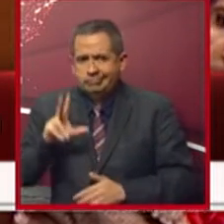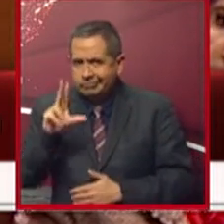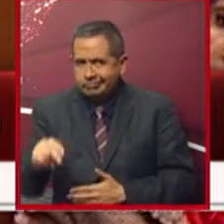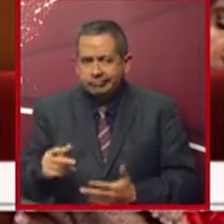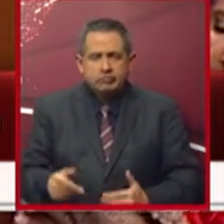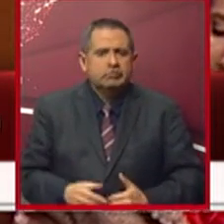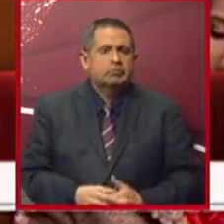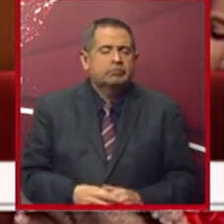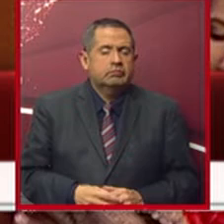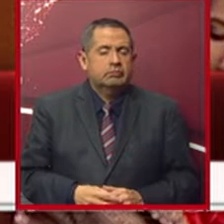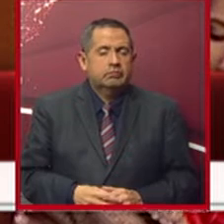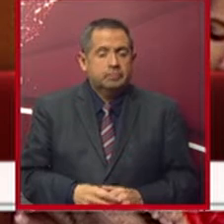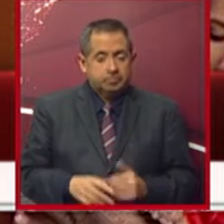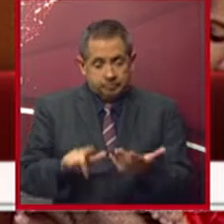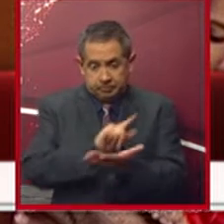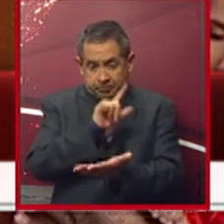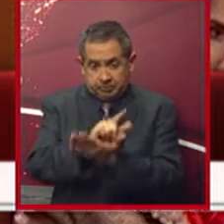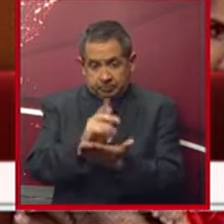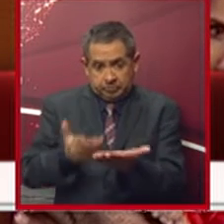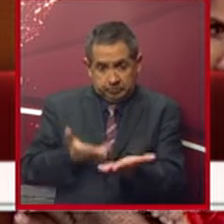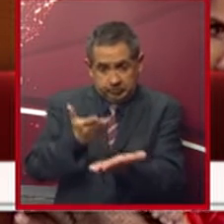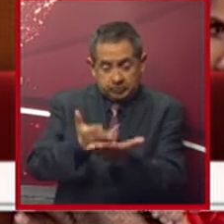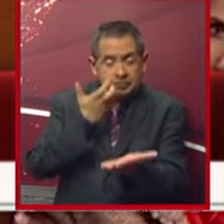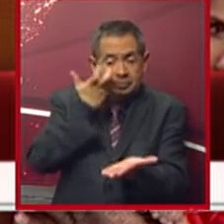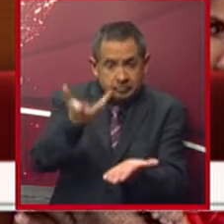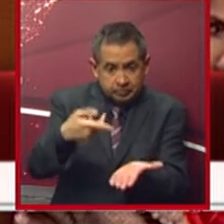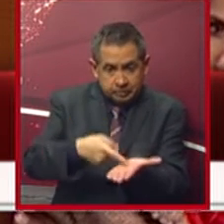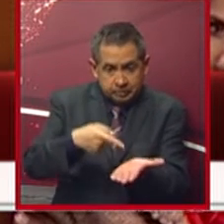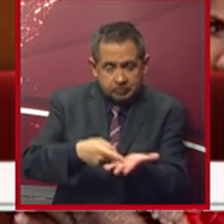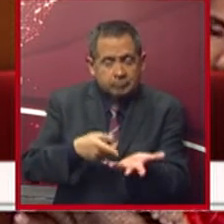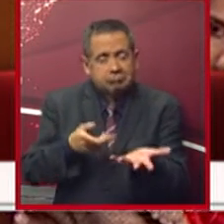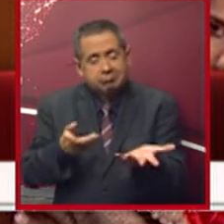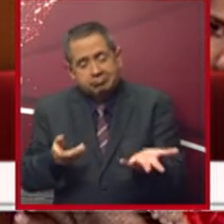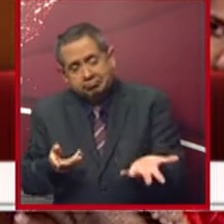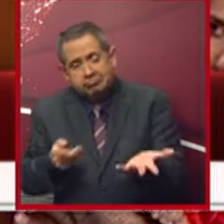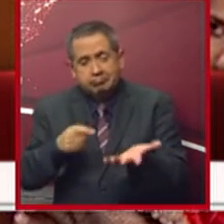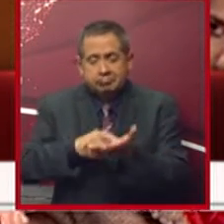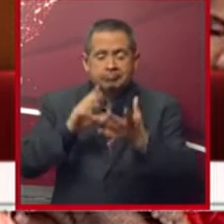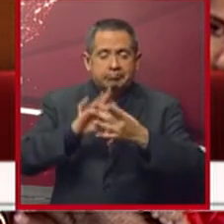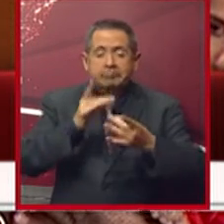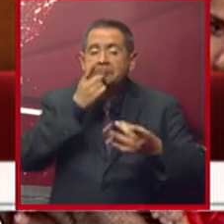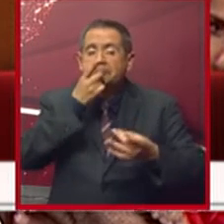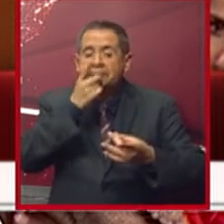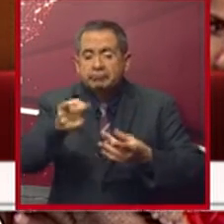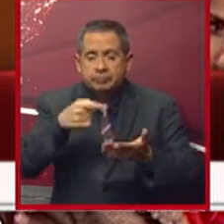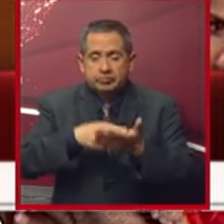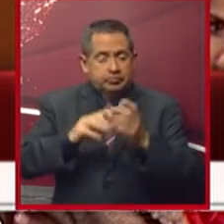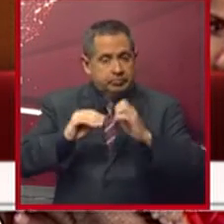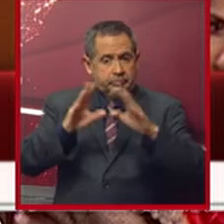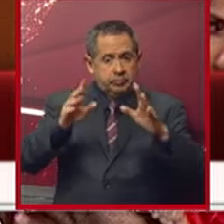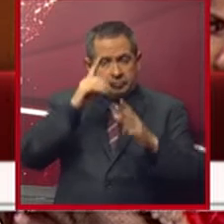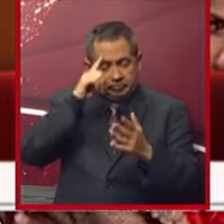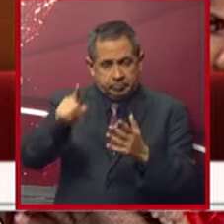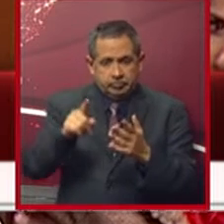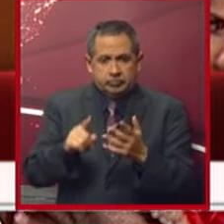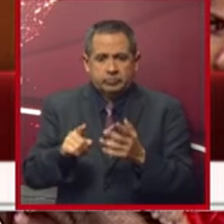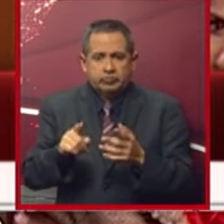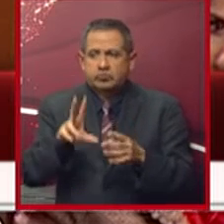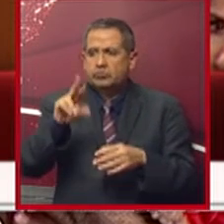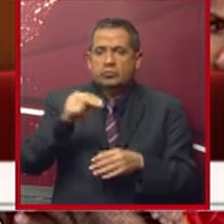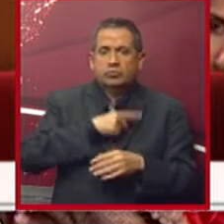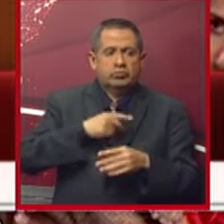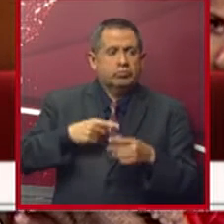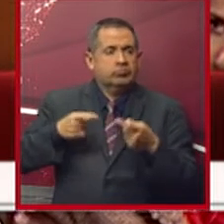La reforma constitucional que se propone, aunque técnicamente, al menos en principio, estaría blindada contra los